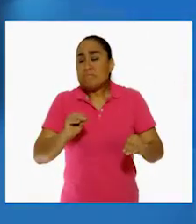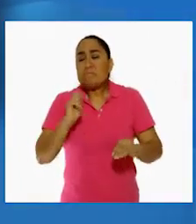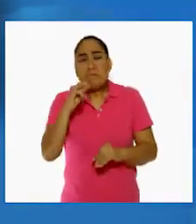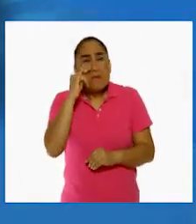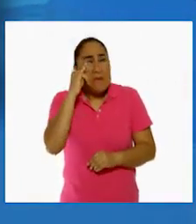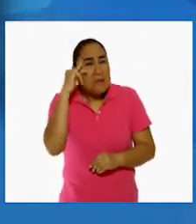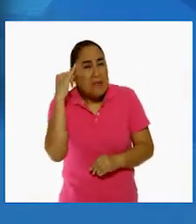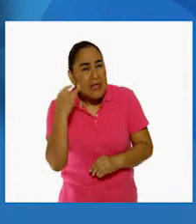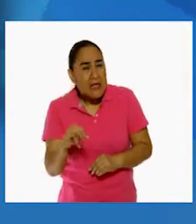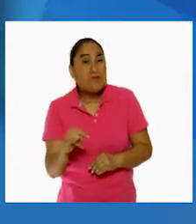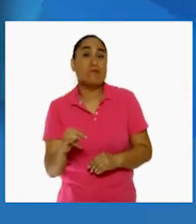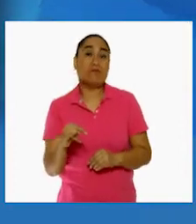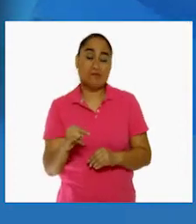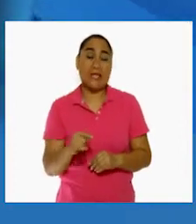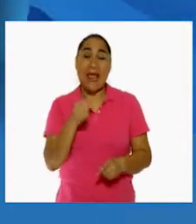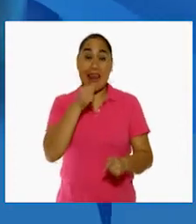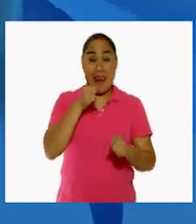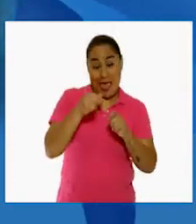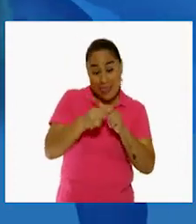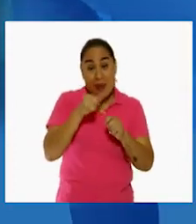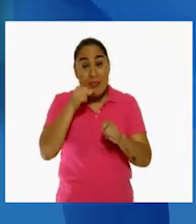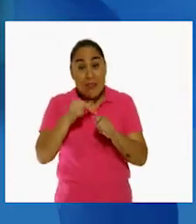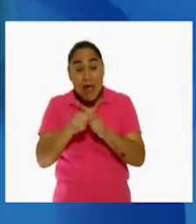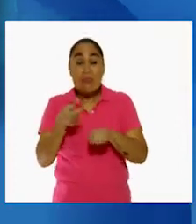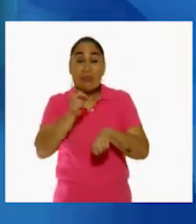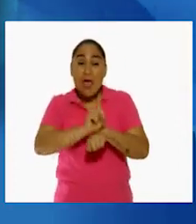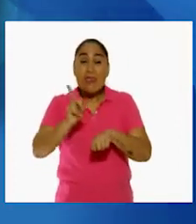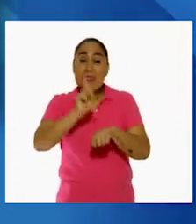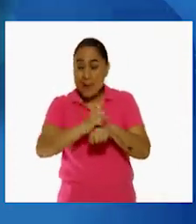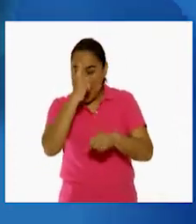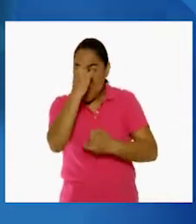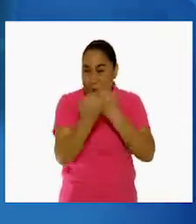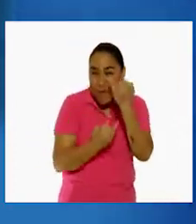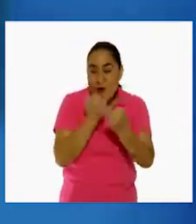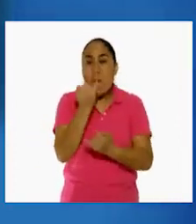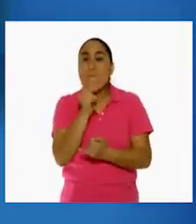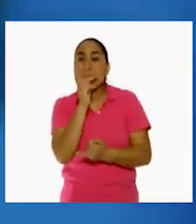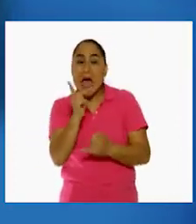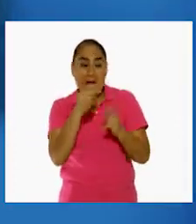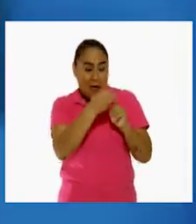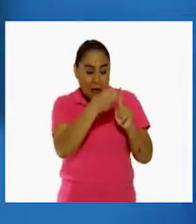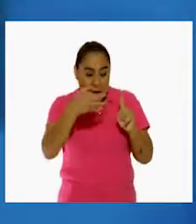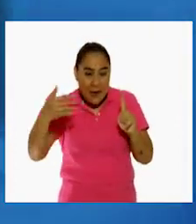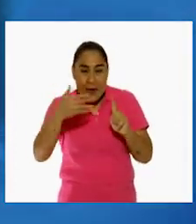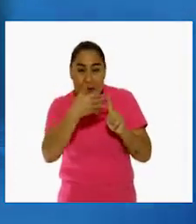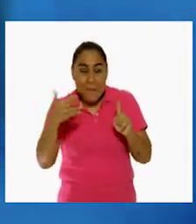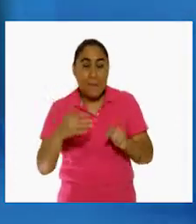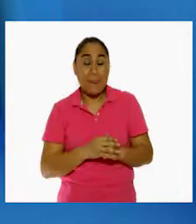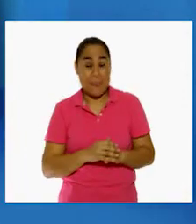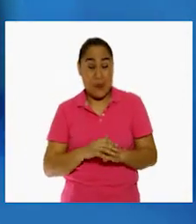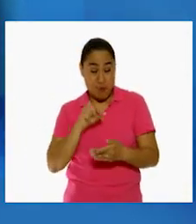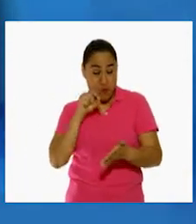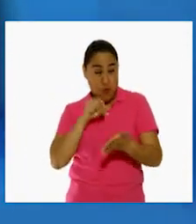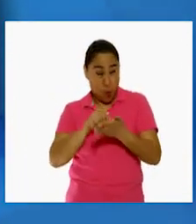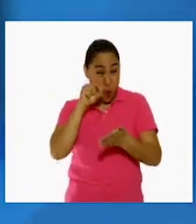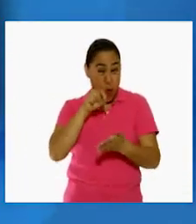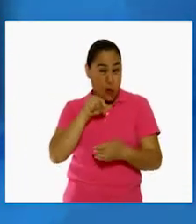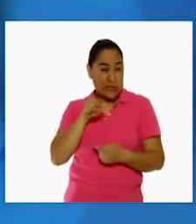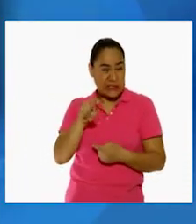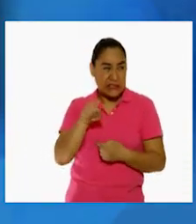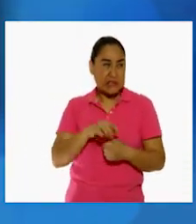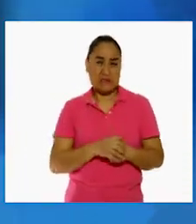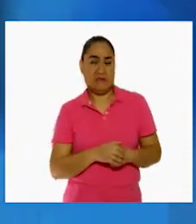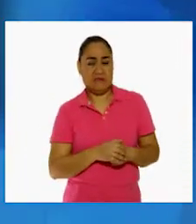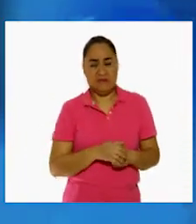inadvertido. Cuando las letras se reunían todos los días para jugar a formar palabras, Punto era tratado como